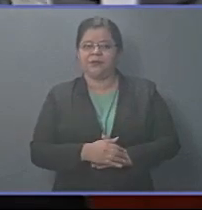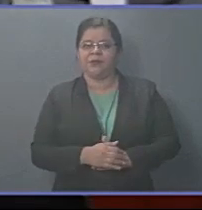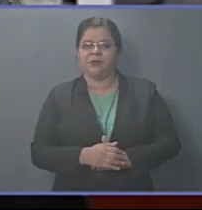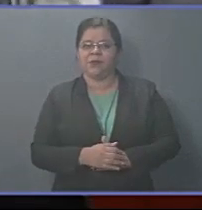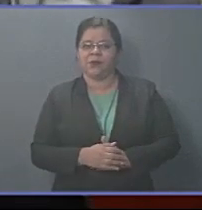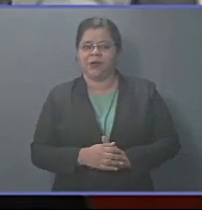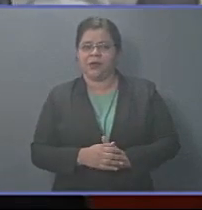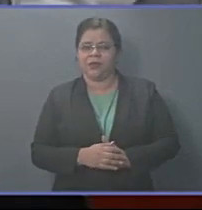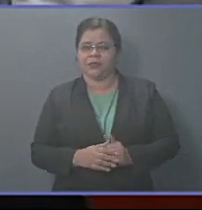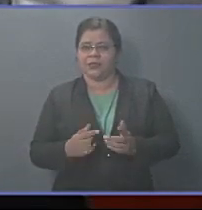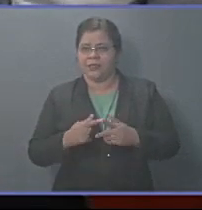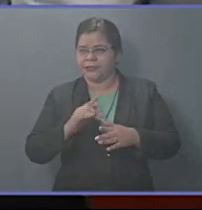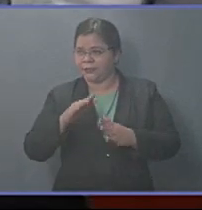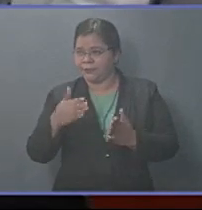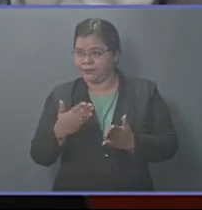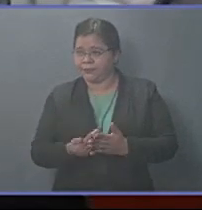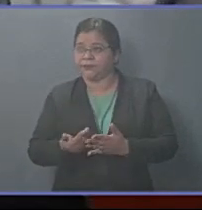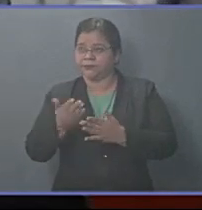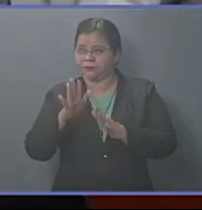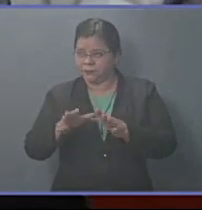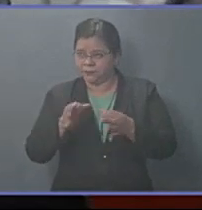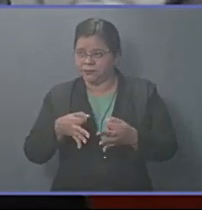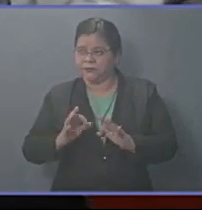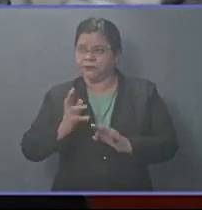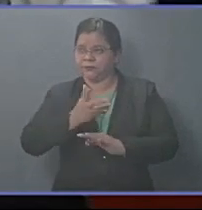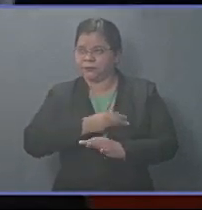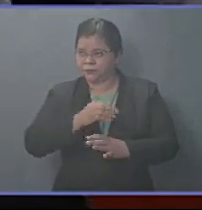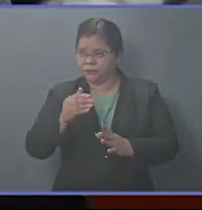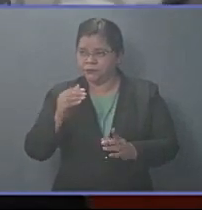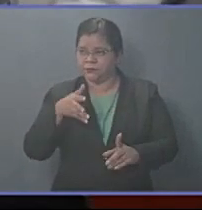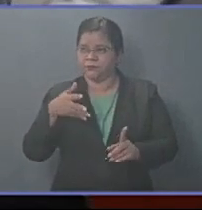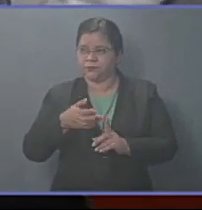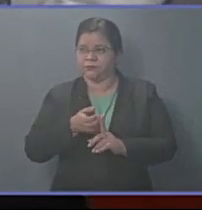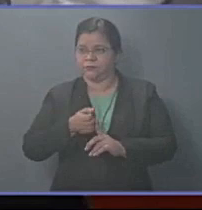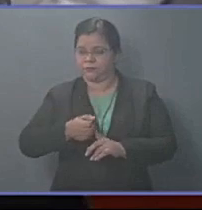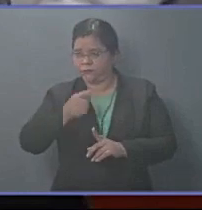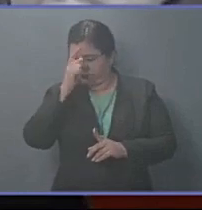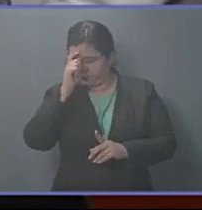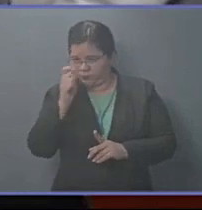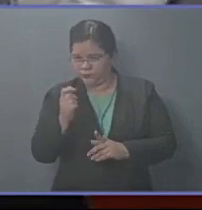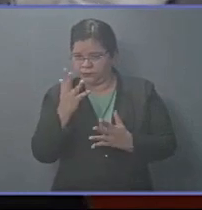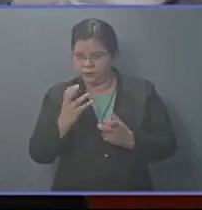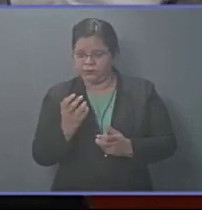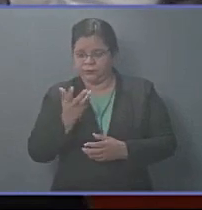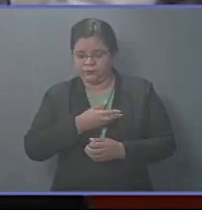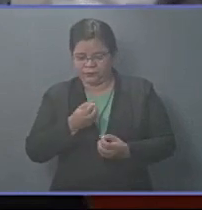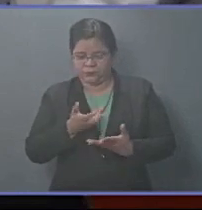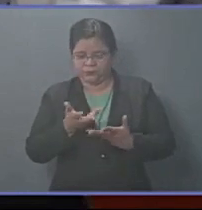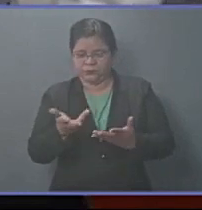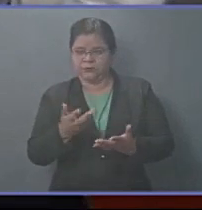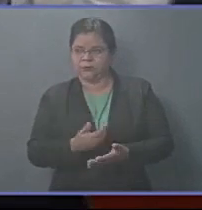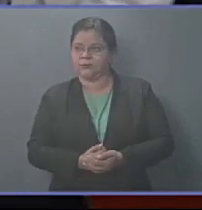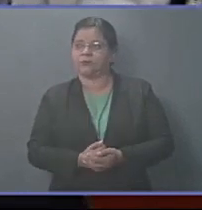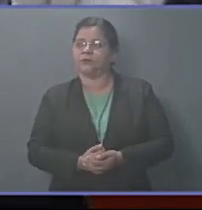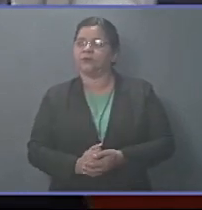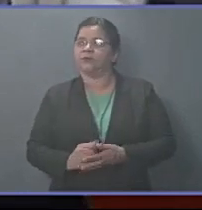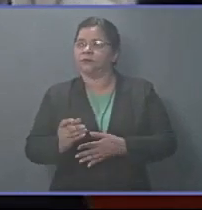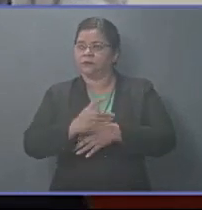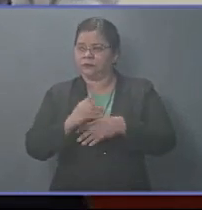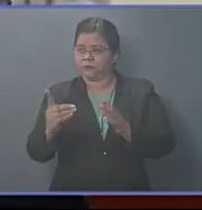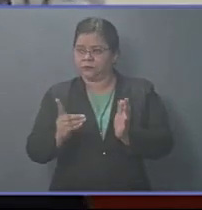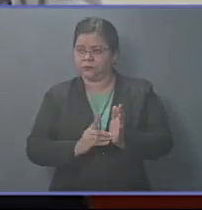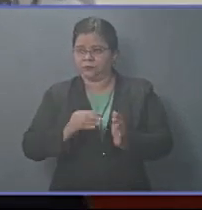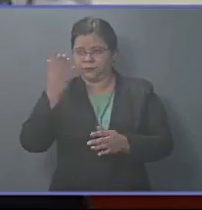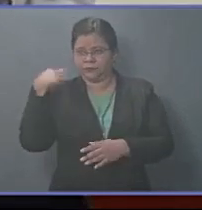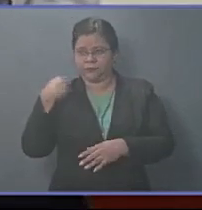por medio por su medio nos dirigimos al honorable peso legislativo para alimentar lo siguiente que los diputados y